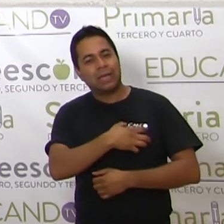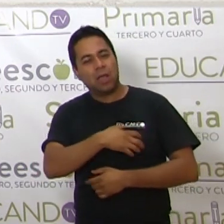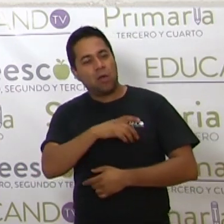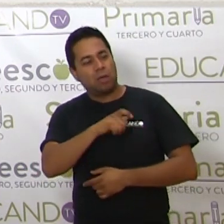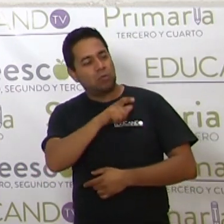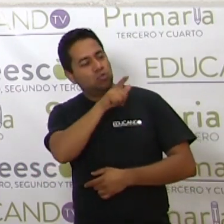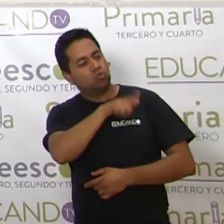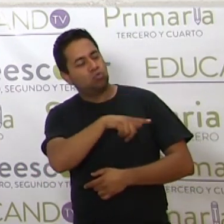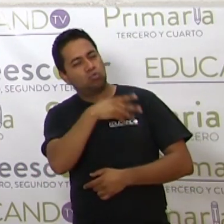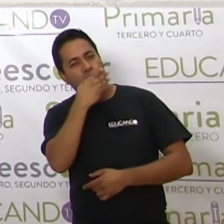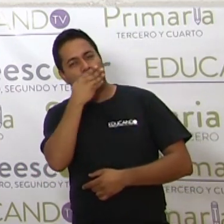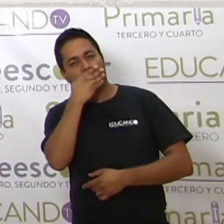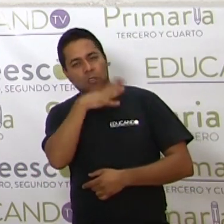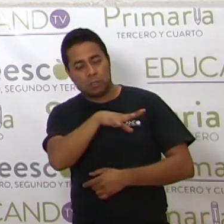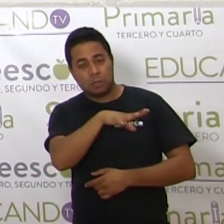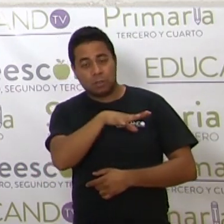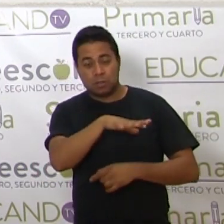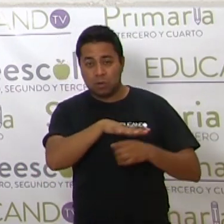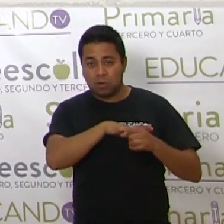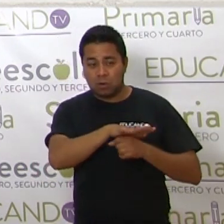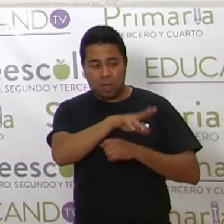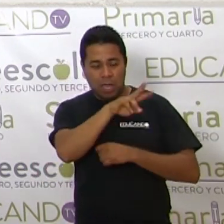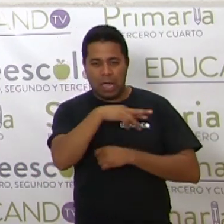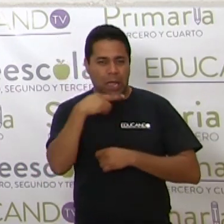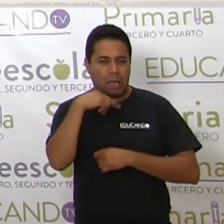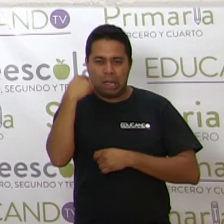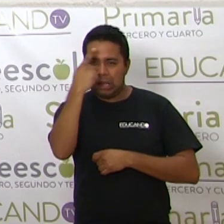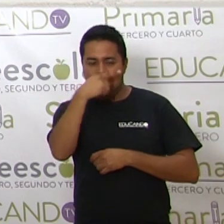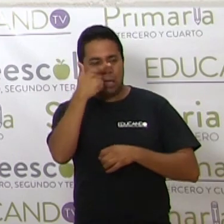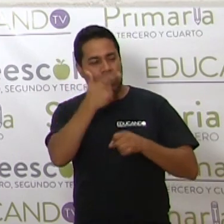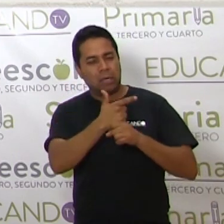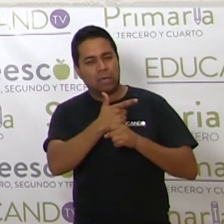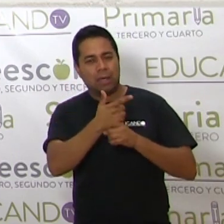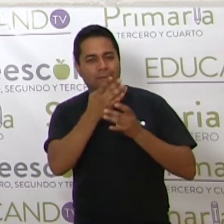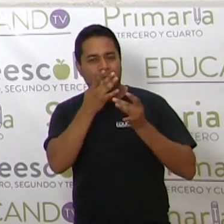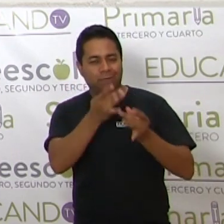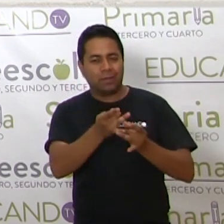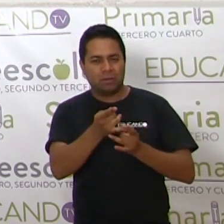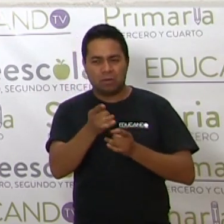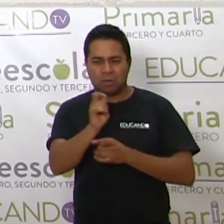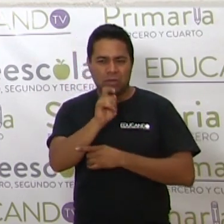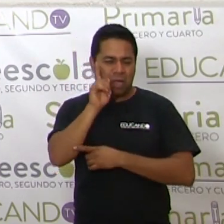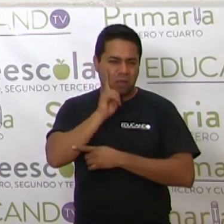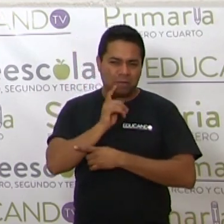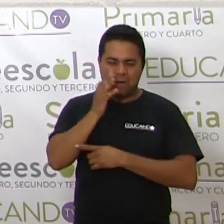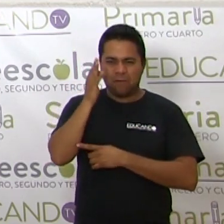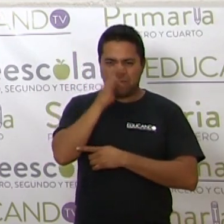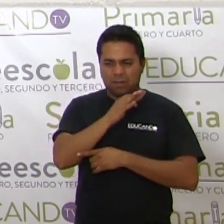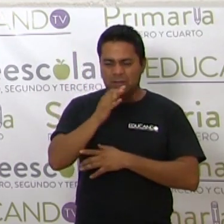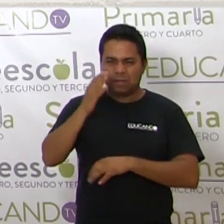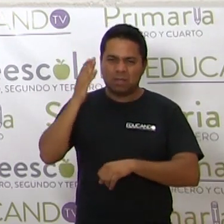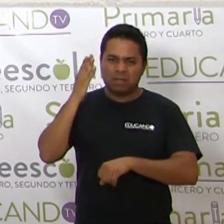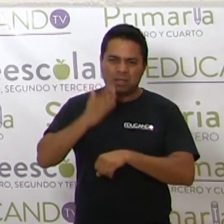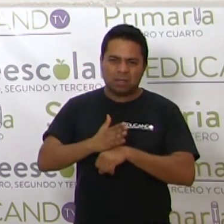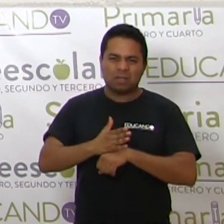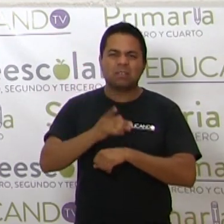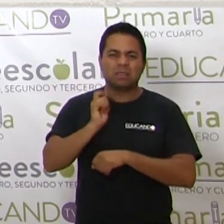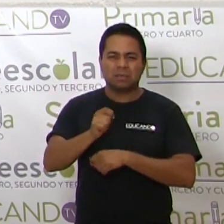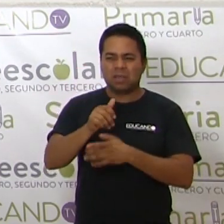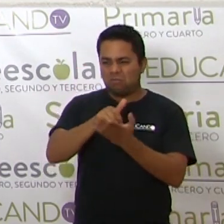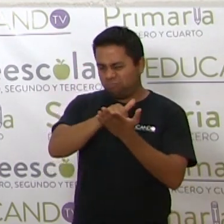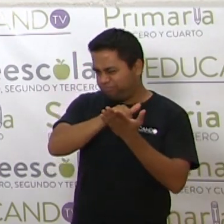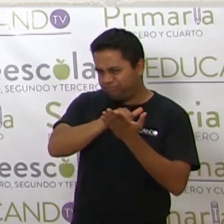belleza y la virtud que se reflejaba en su rostro falsa novia fue castigada a destierro sea furchi